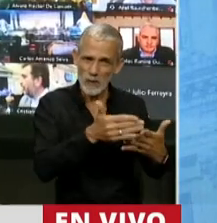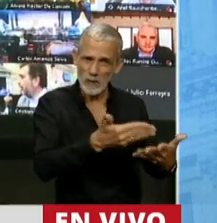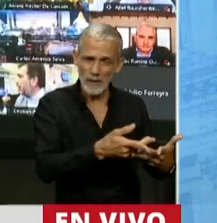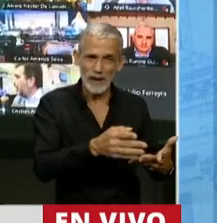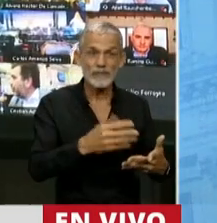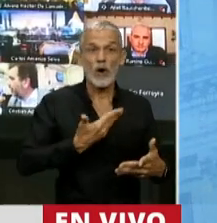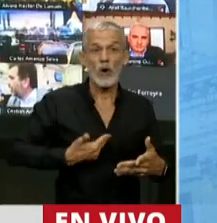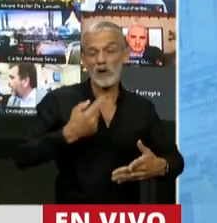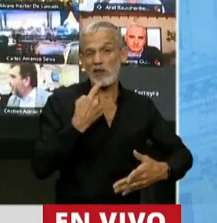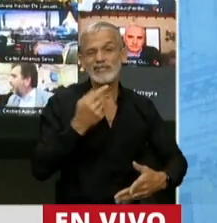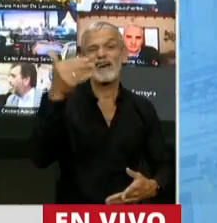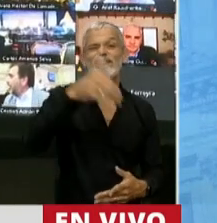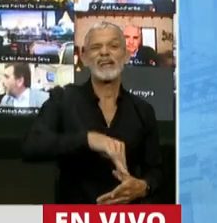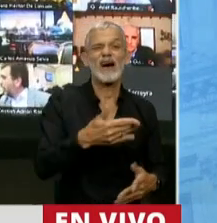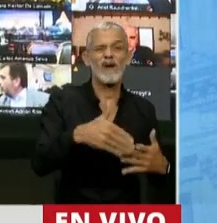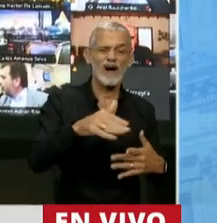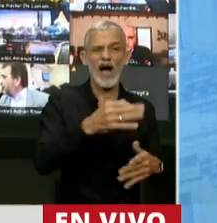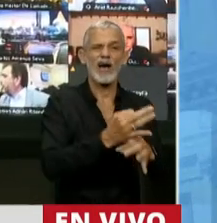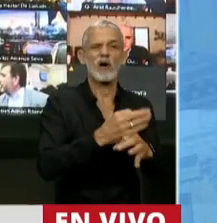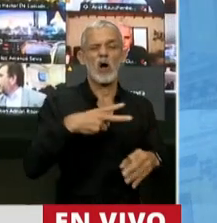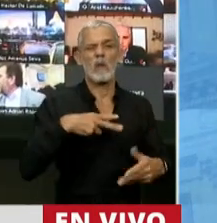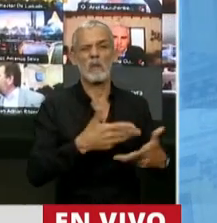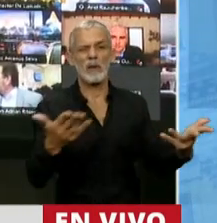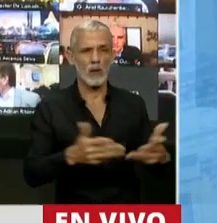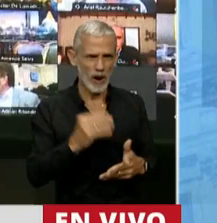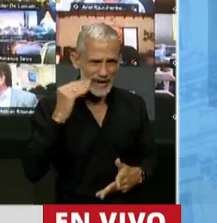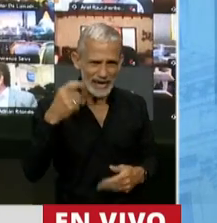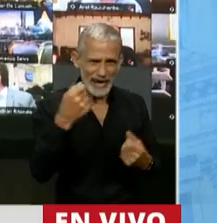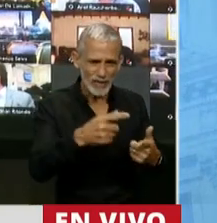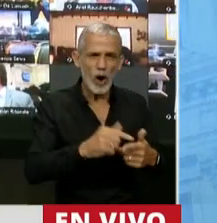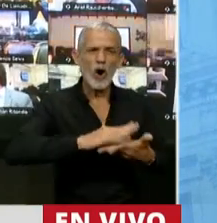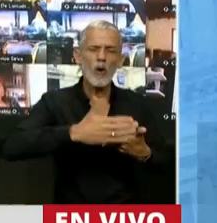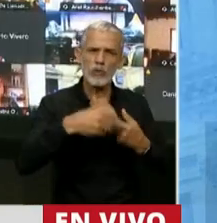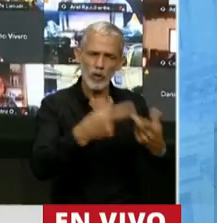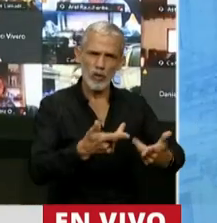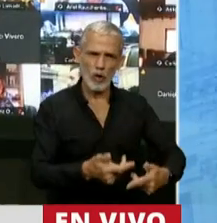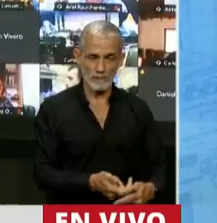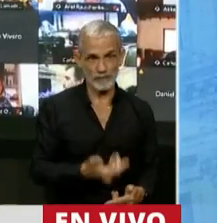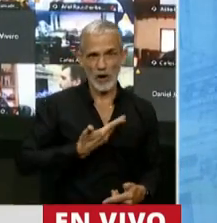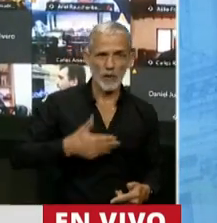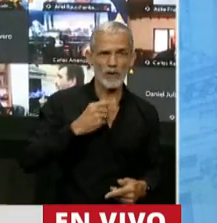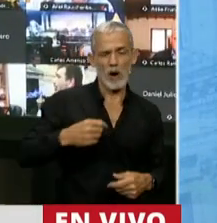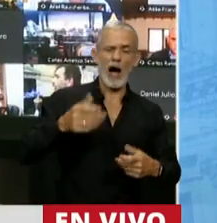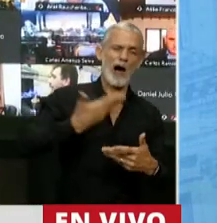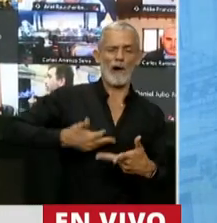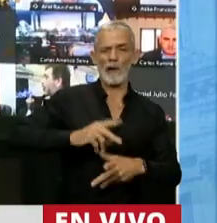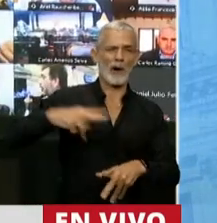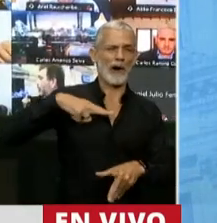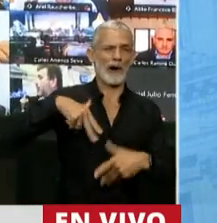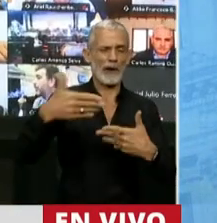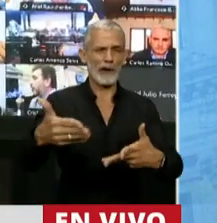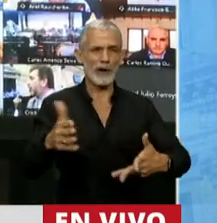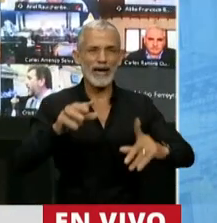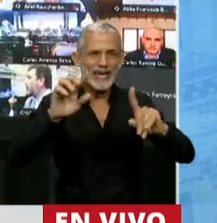privatizar la educación, sin embargo puso el inglés y la computadora. A un gobierno que decía que venía a gobernar para los ricos, pero sin embargo hizo